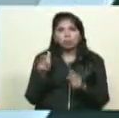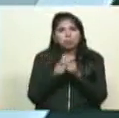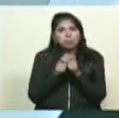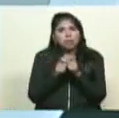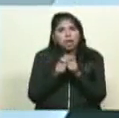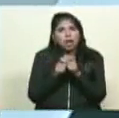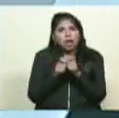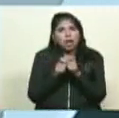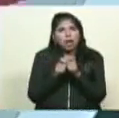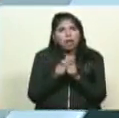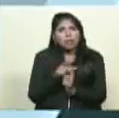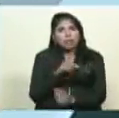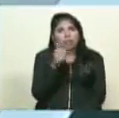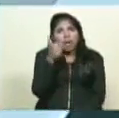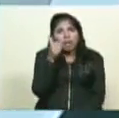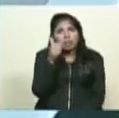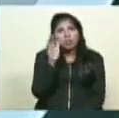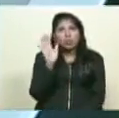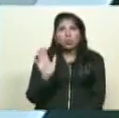¿Qué pueden ser las pilas, compadre?